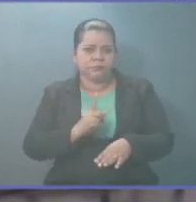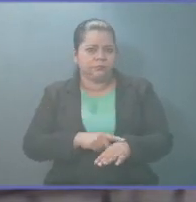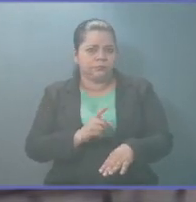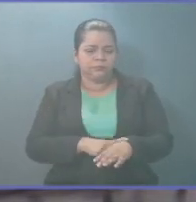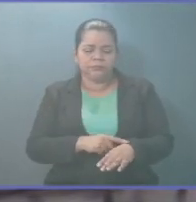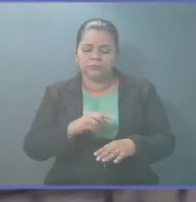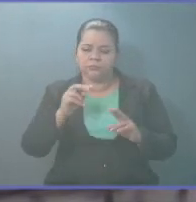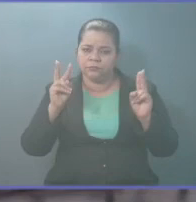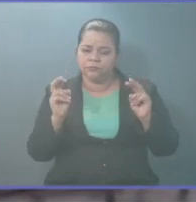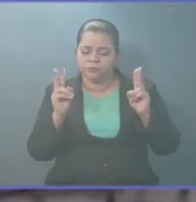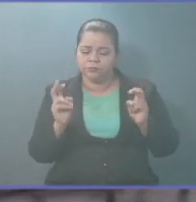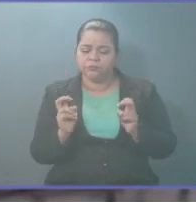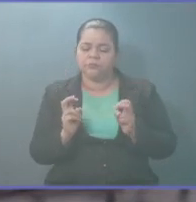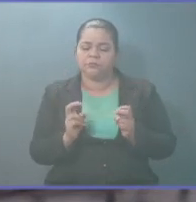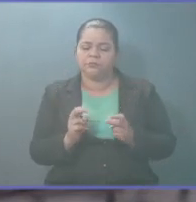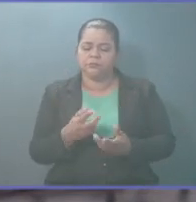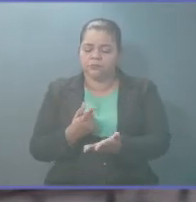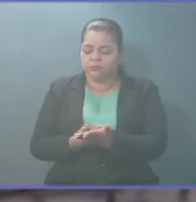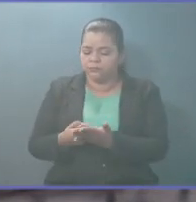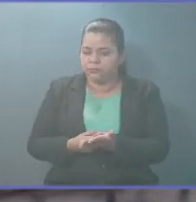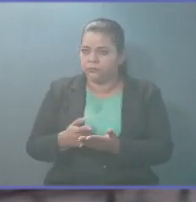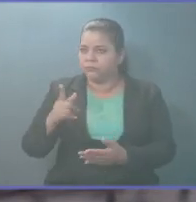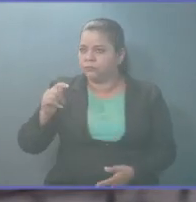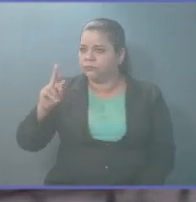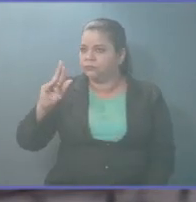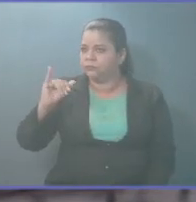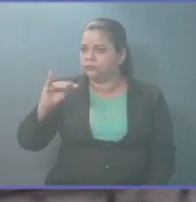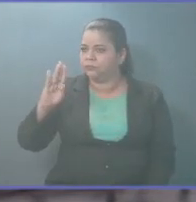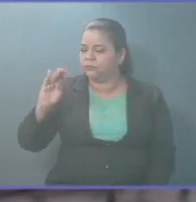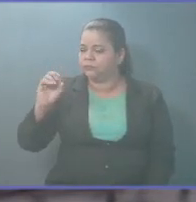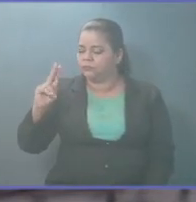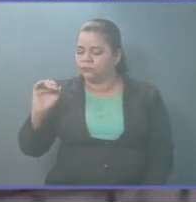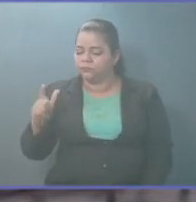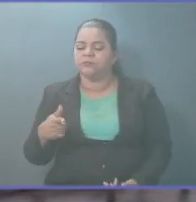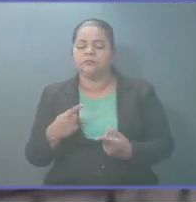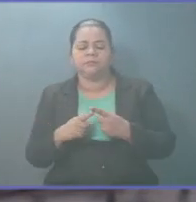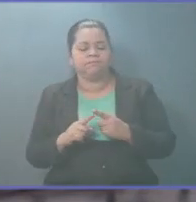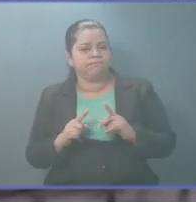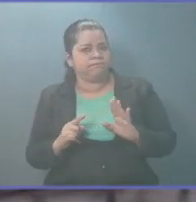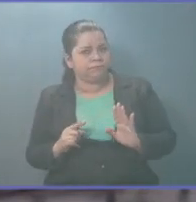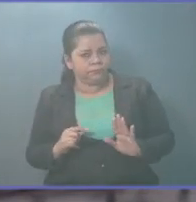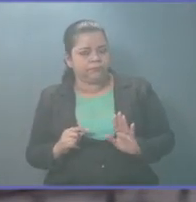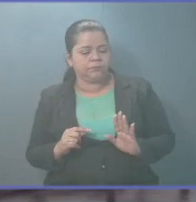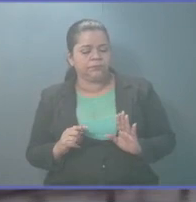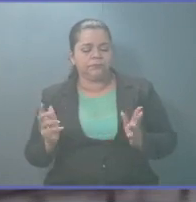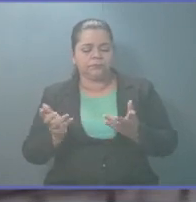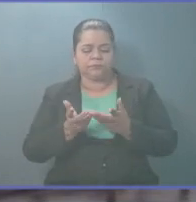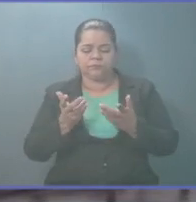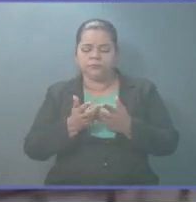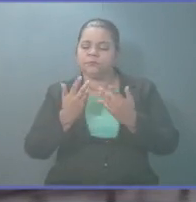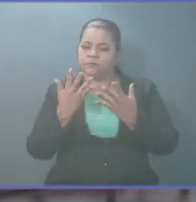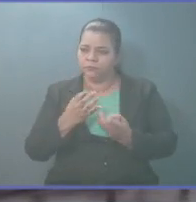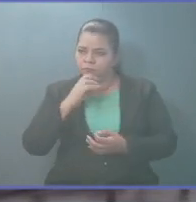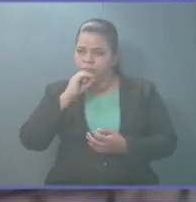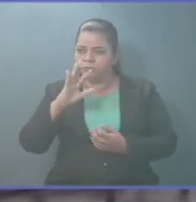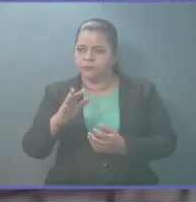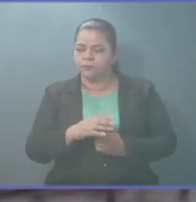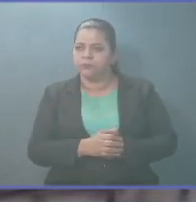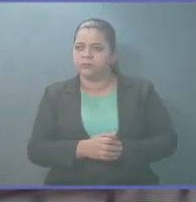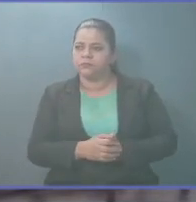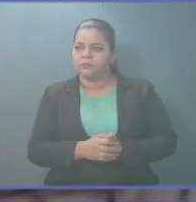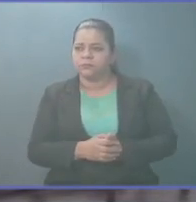sociedad civil que a la entrada en vigencia de la presente ley se encuentren integrando el pleno del anterior CONAIPD, así como el